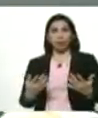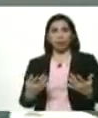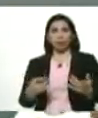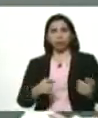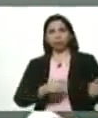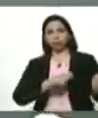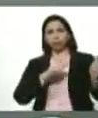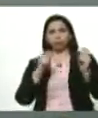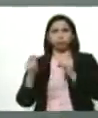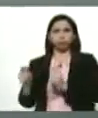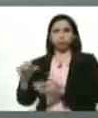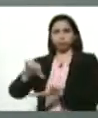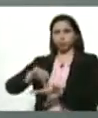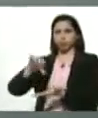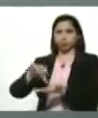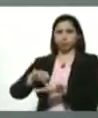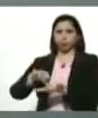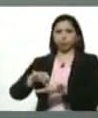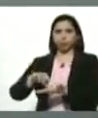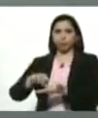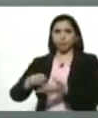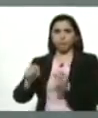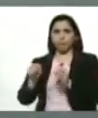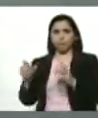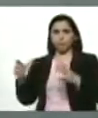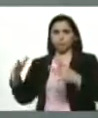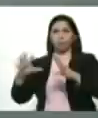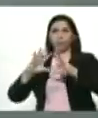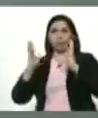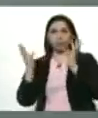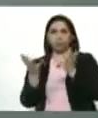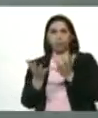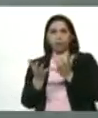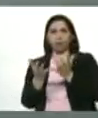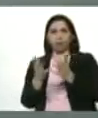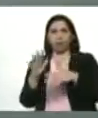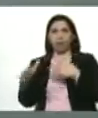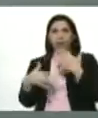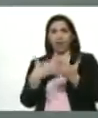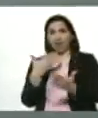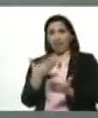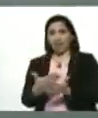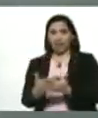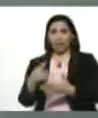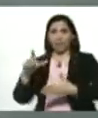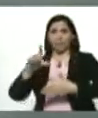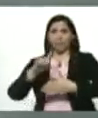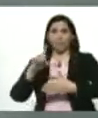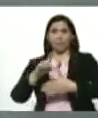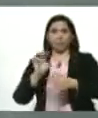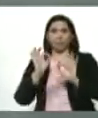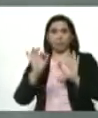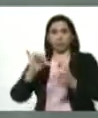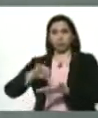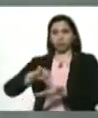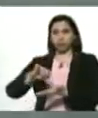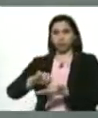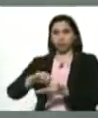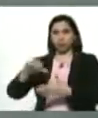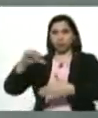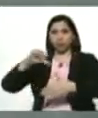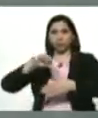el epicentro de la pandemia mundial hacia américa latina particularmente hacia